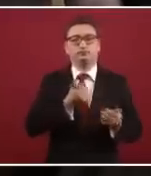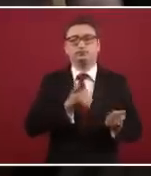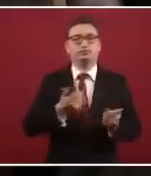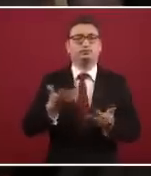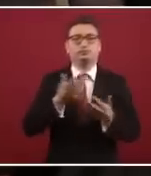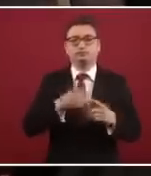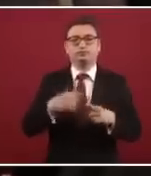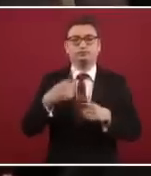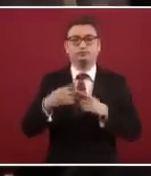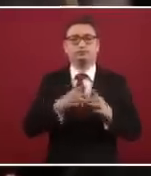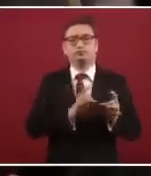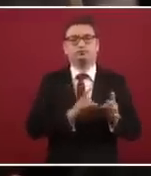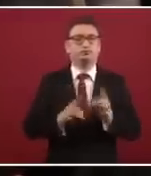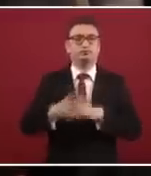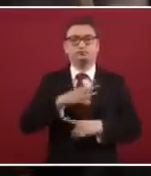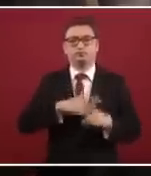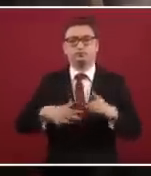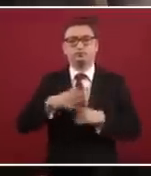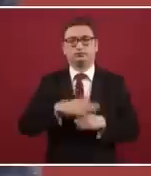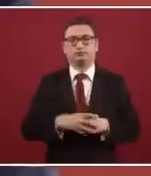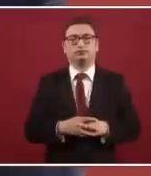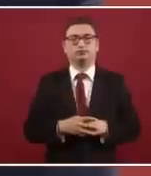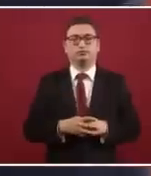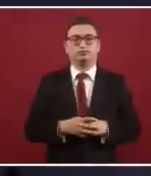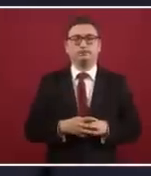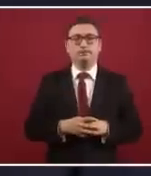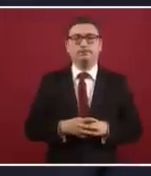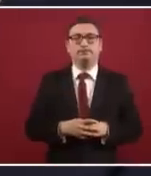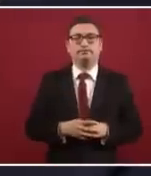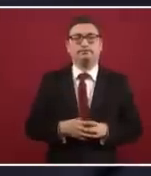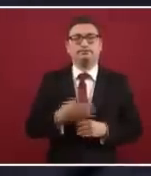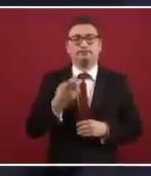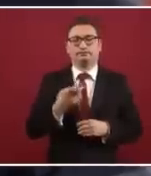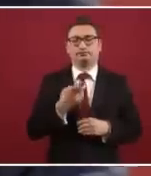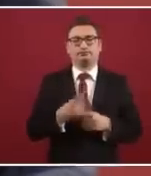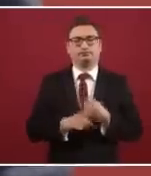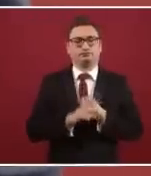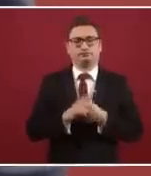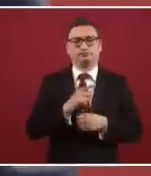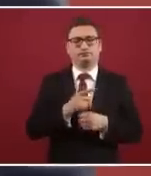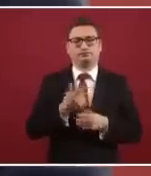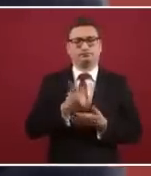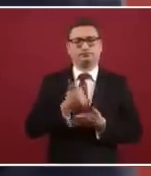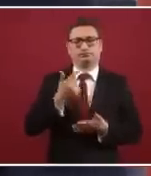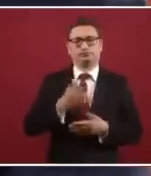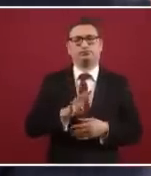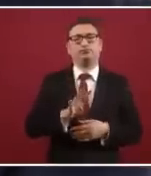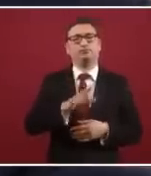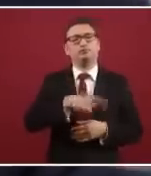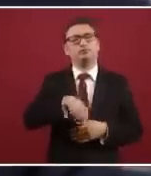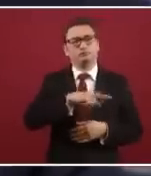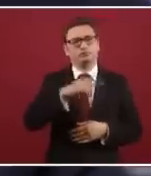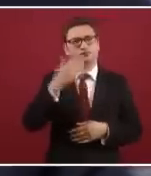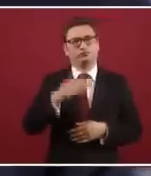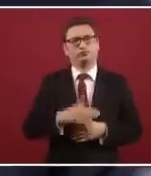es la situación, bueno, que se prevé para el próximo año. Se genera un problema, por ejemplo, serio, porque pues ustedes